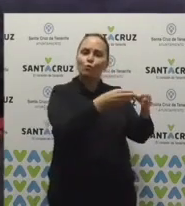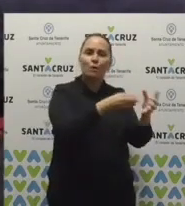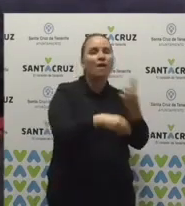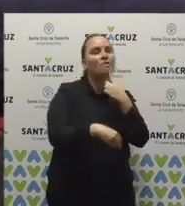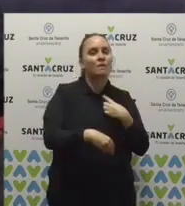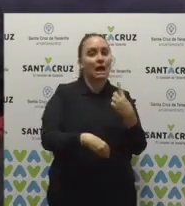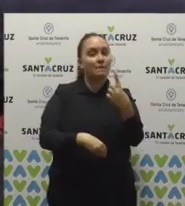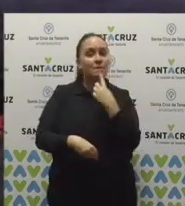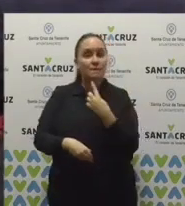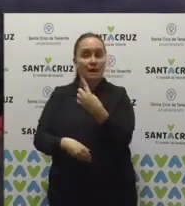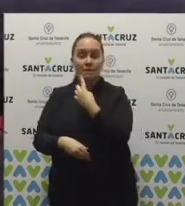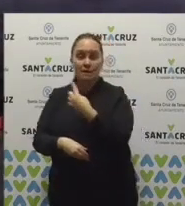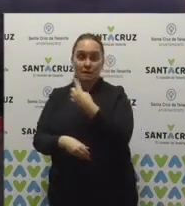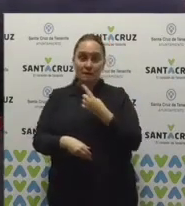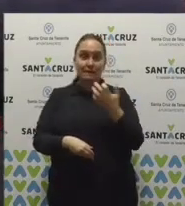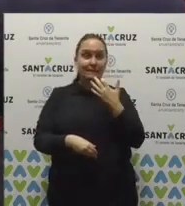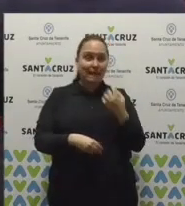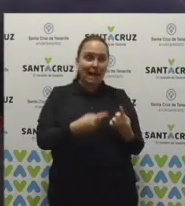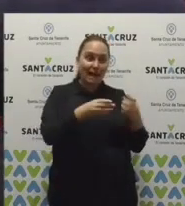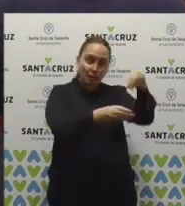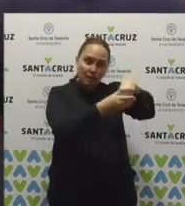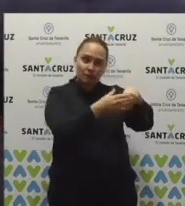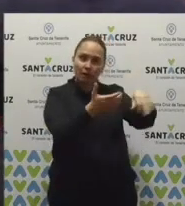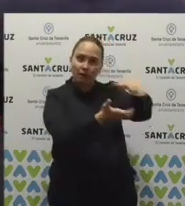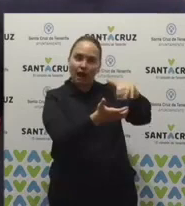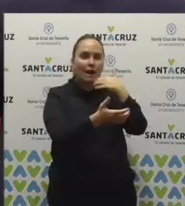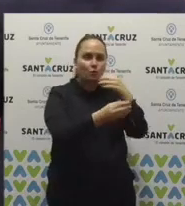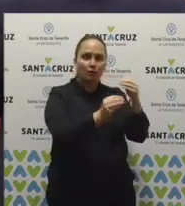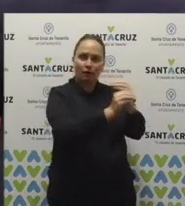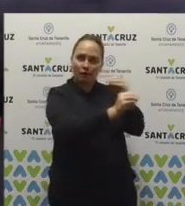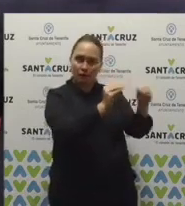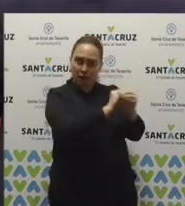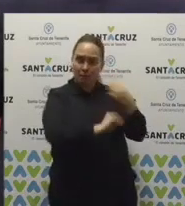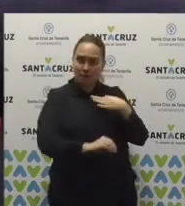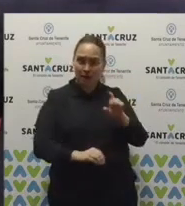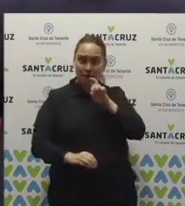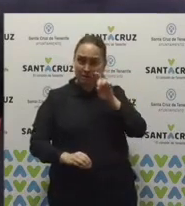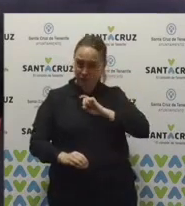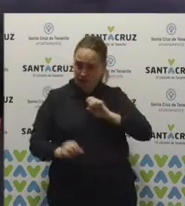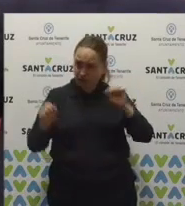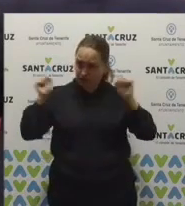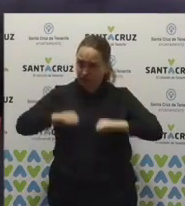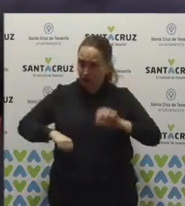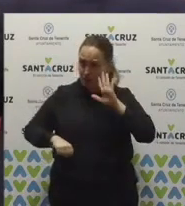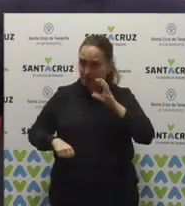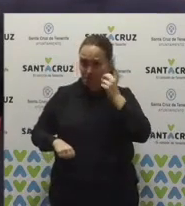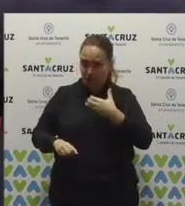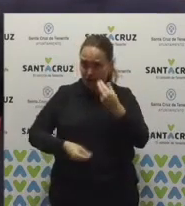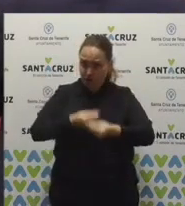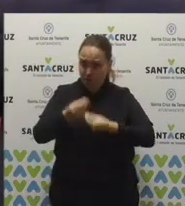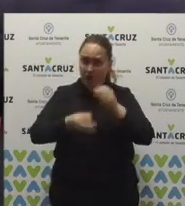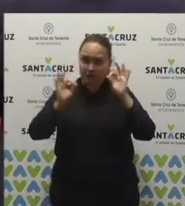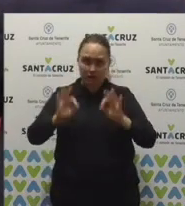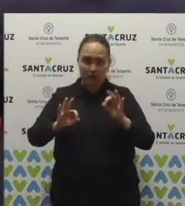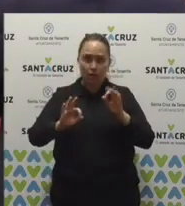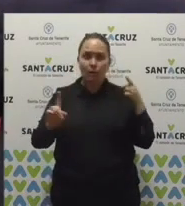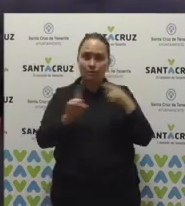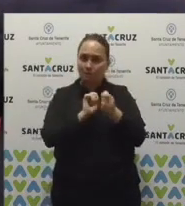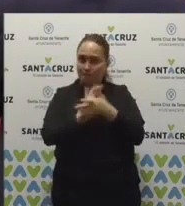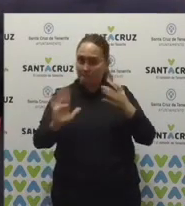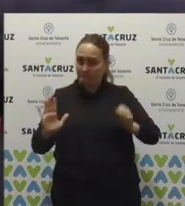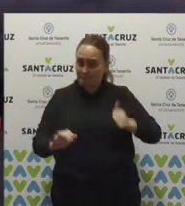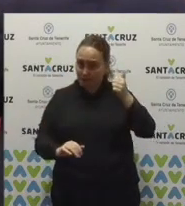algunos de los concejales de su grupo voten diferente usted que ustedes nos lo digan y procedemos este será más rápido les